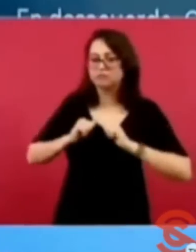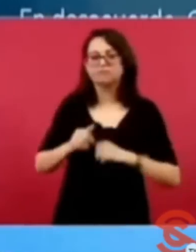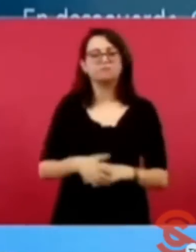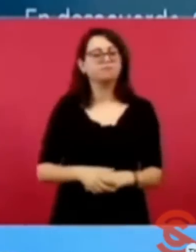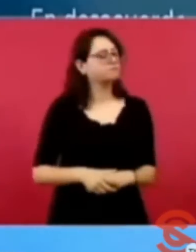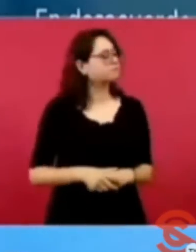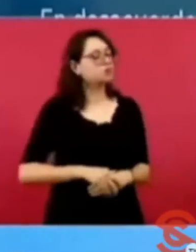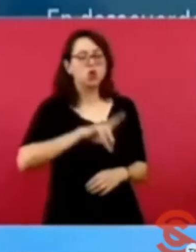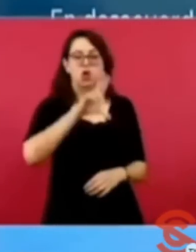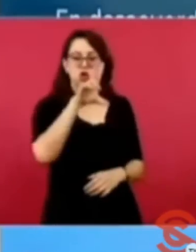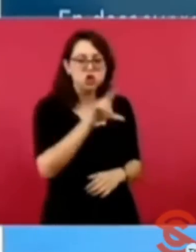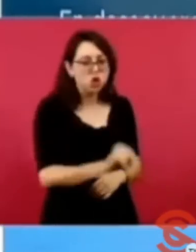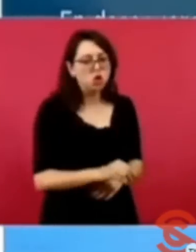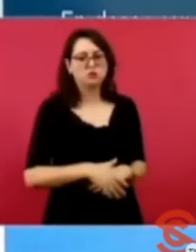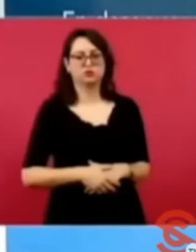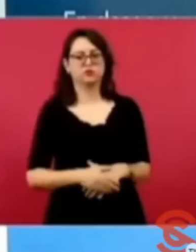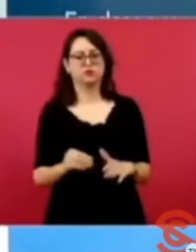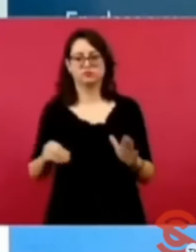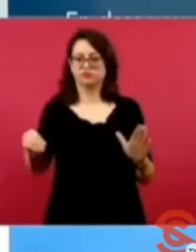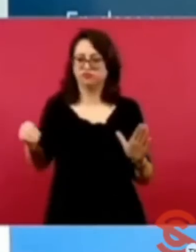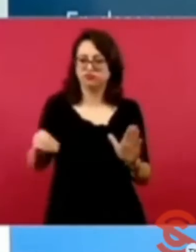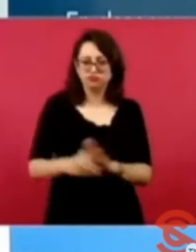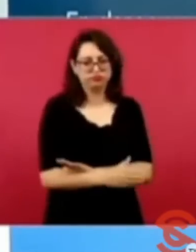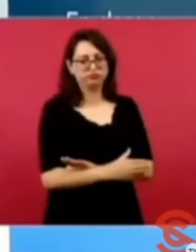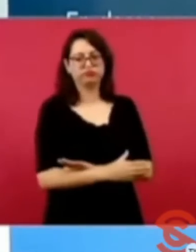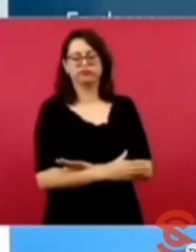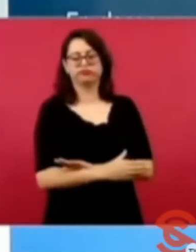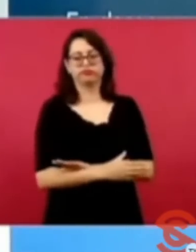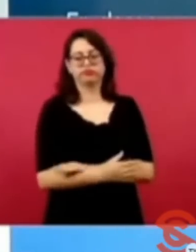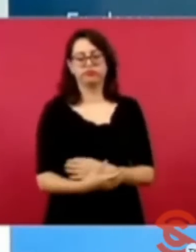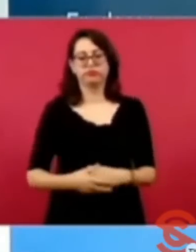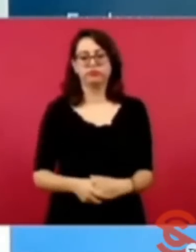proponiendo desechar el recurso.